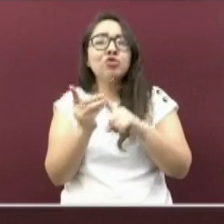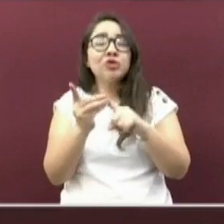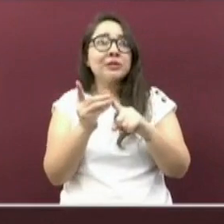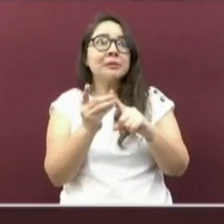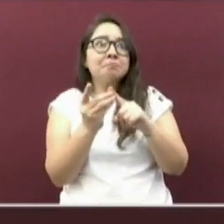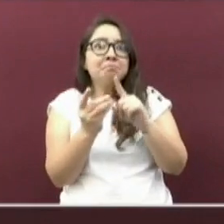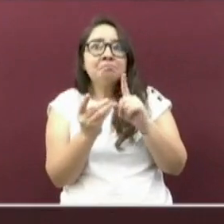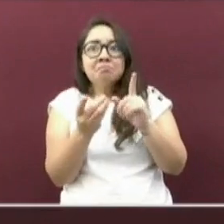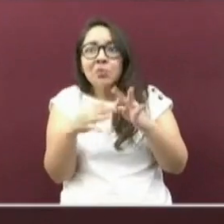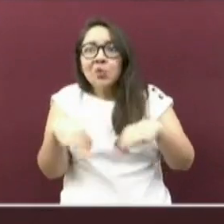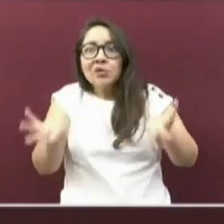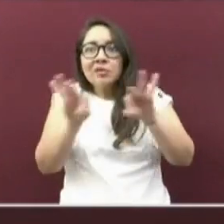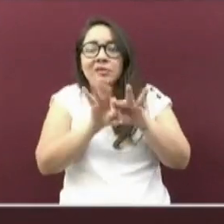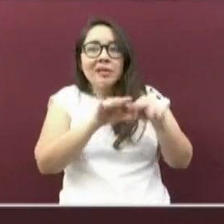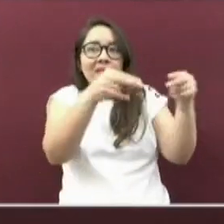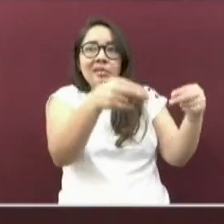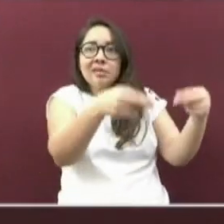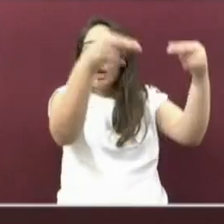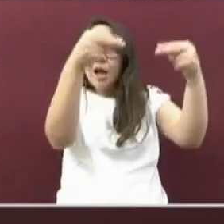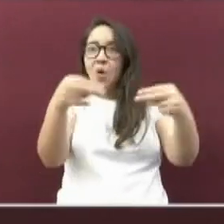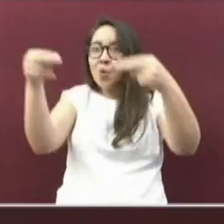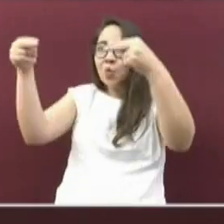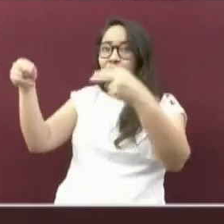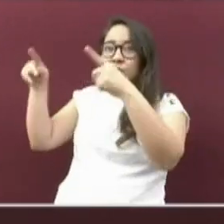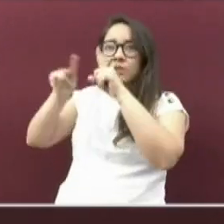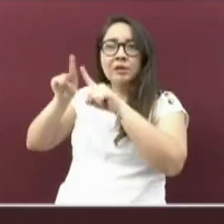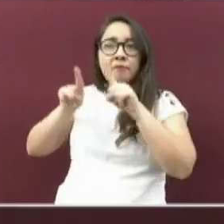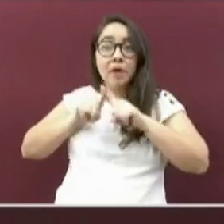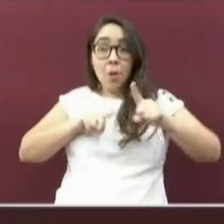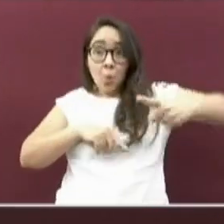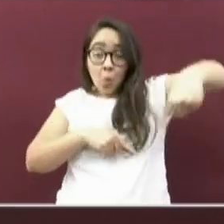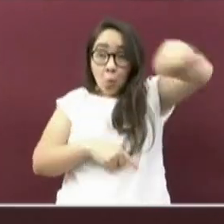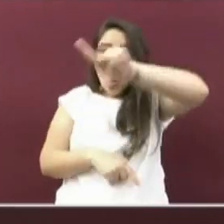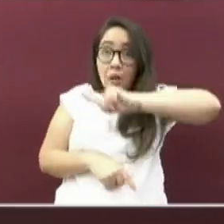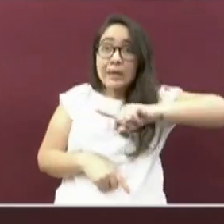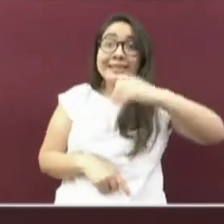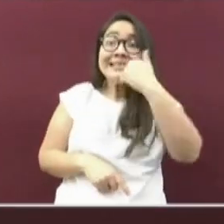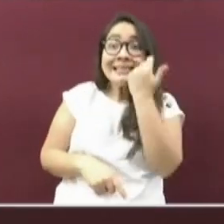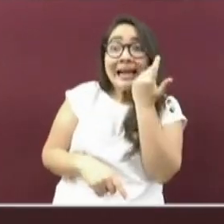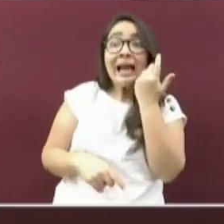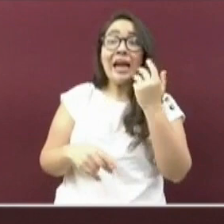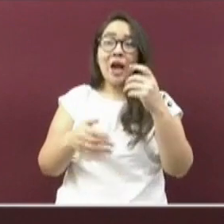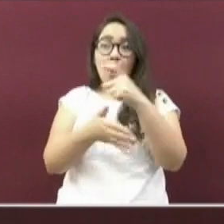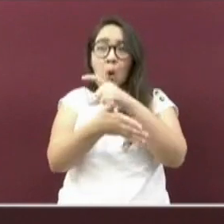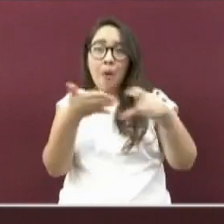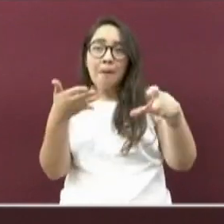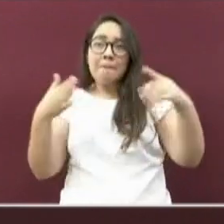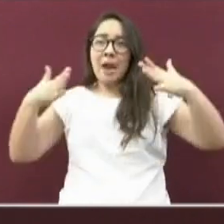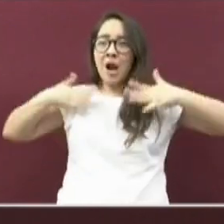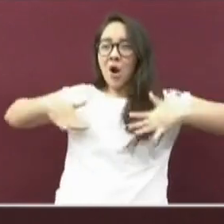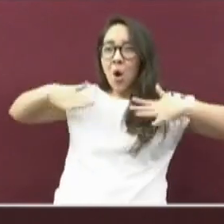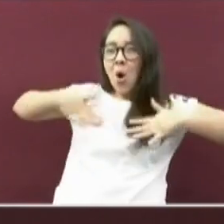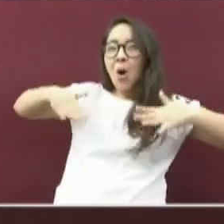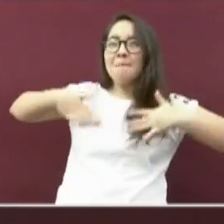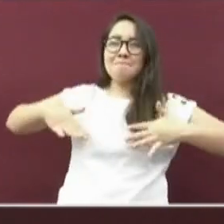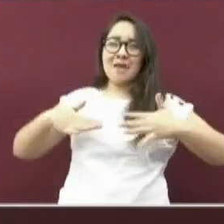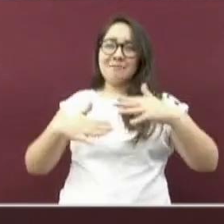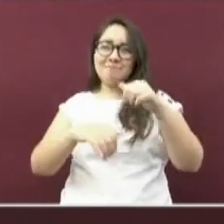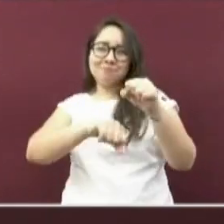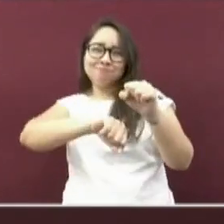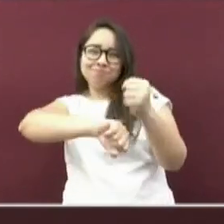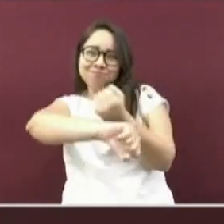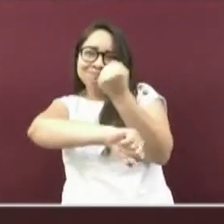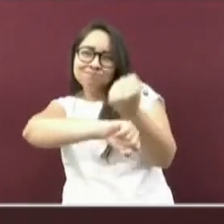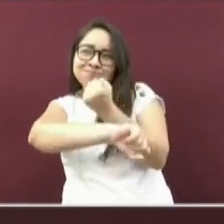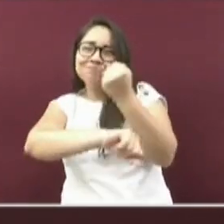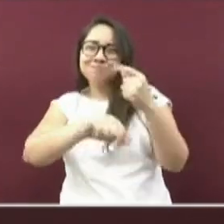todos los giros. Es decir, que cuando vayan a comprar ropa, zapatos o diversos artículos,